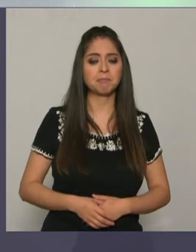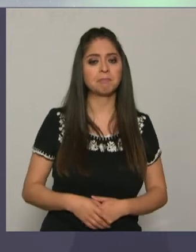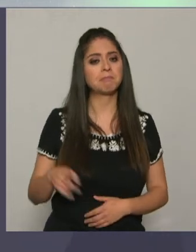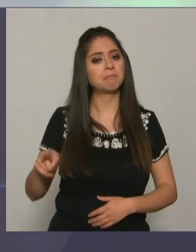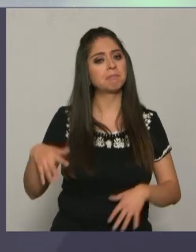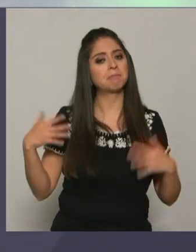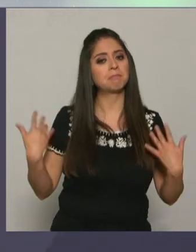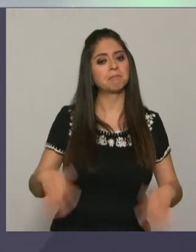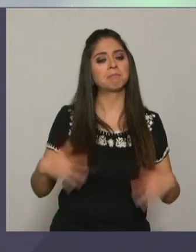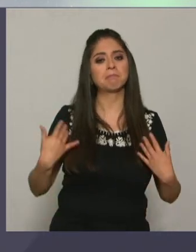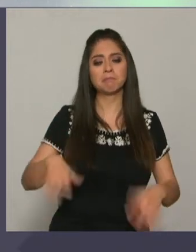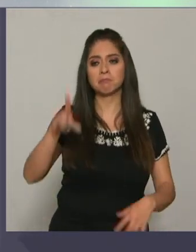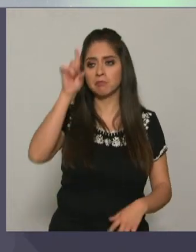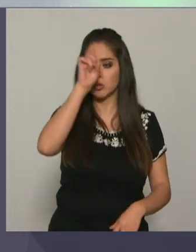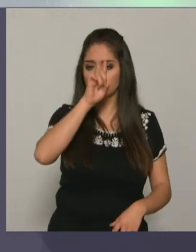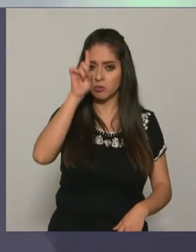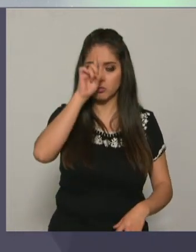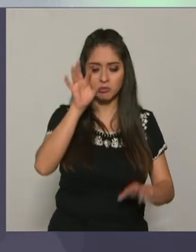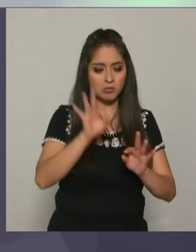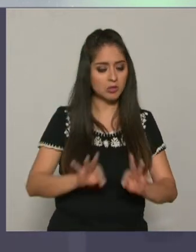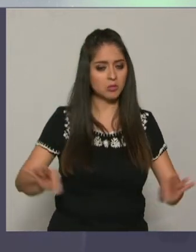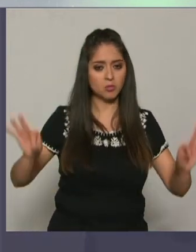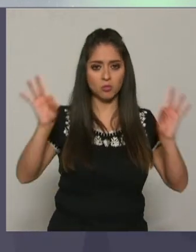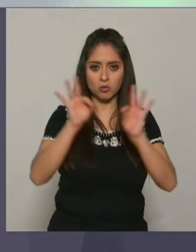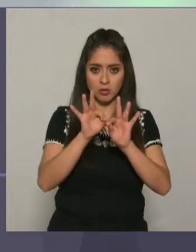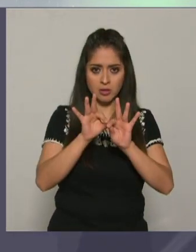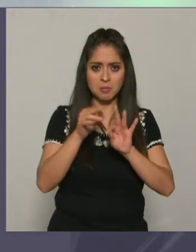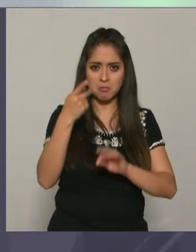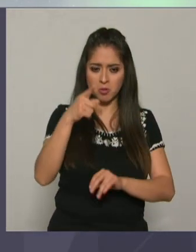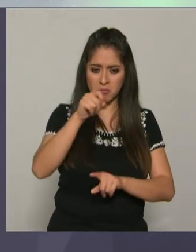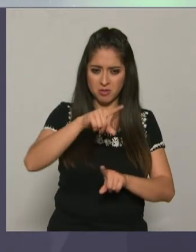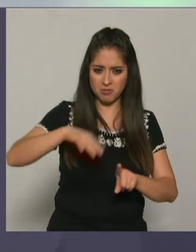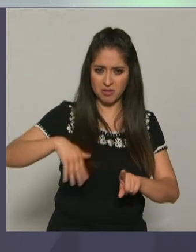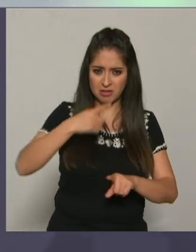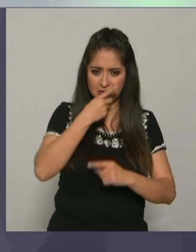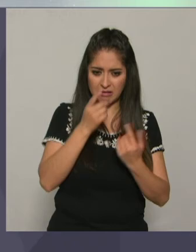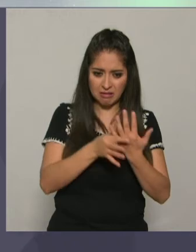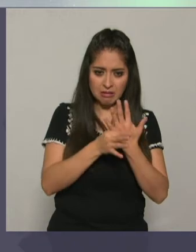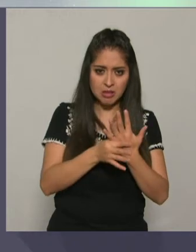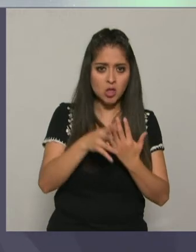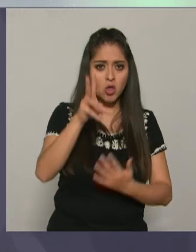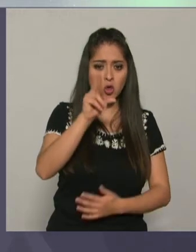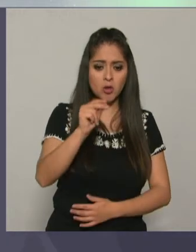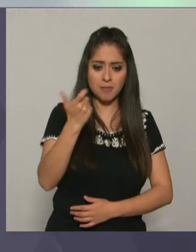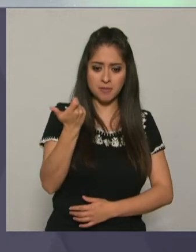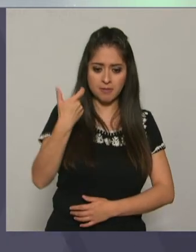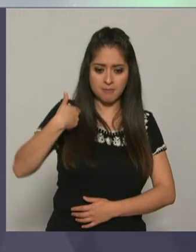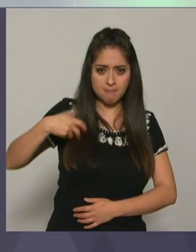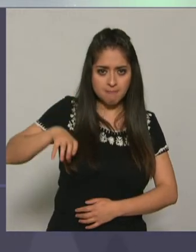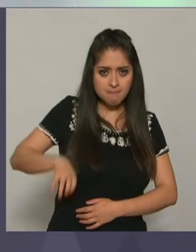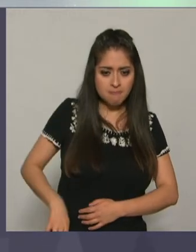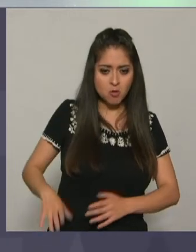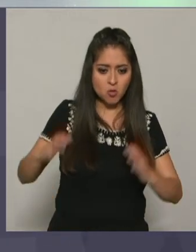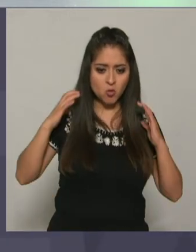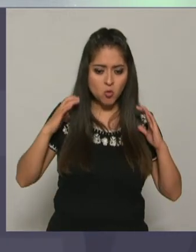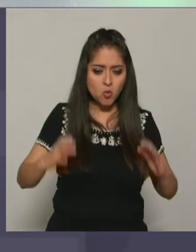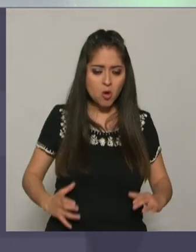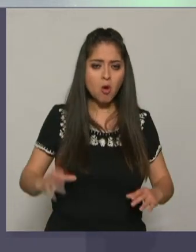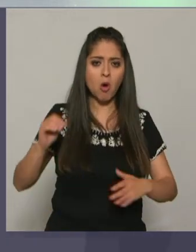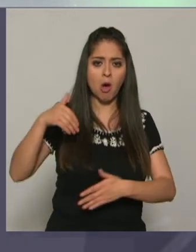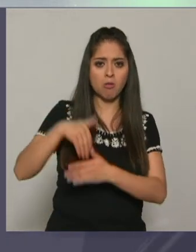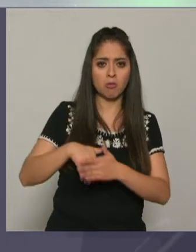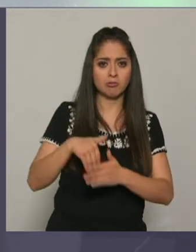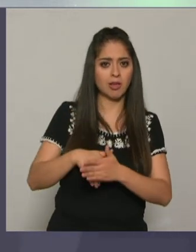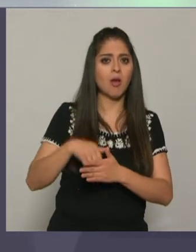recomendaciones que nos haces. Lo más importante es, como tú mencionas, no traer el dinero en efectivo en nuestro cuerpo, en nuestro bolso,